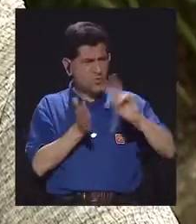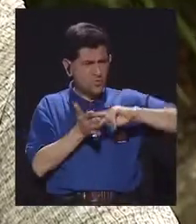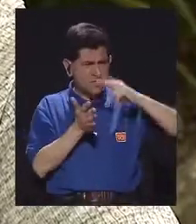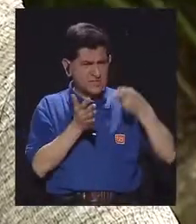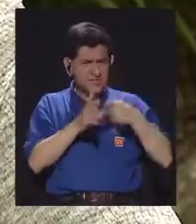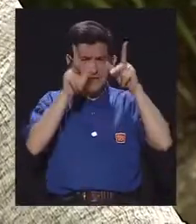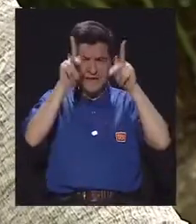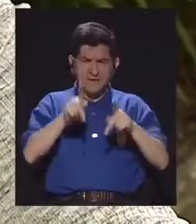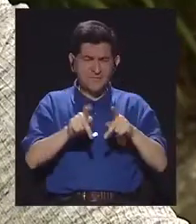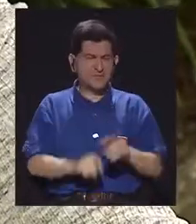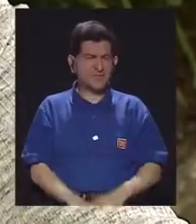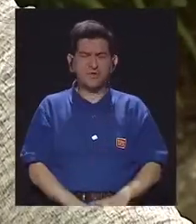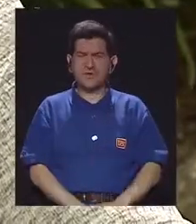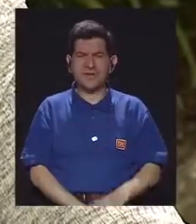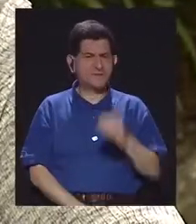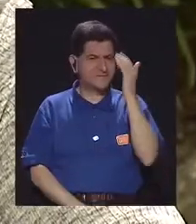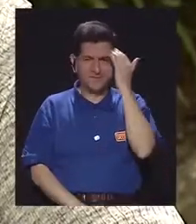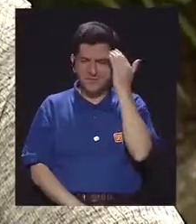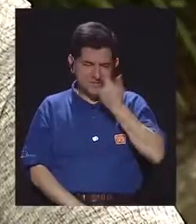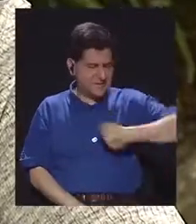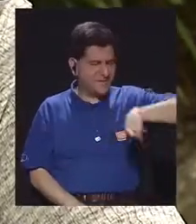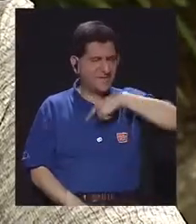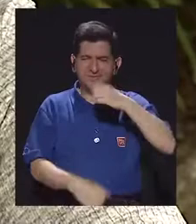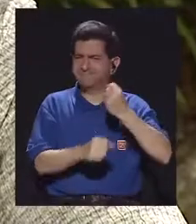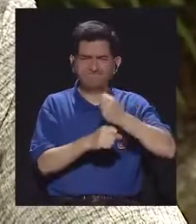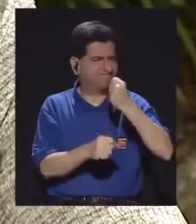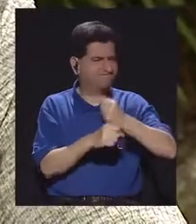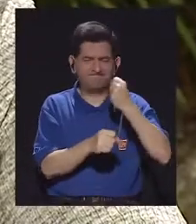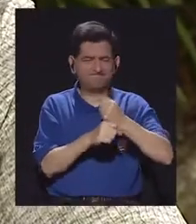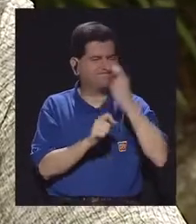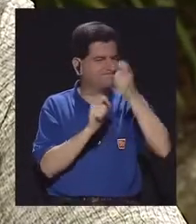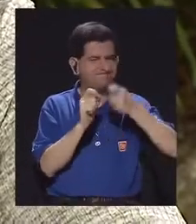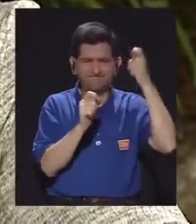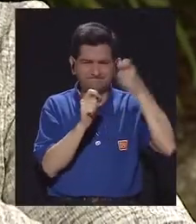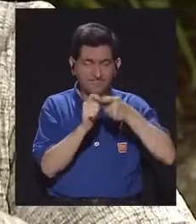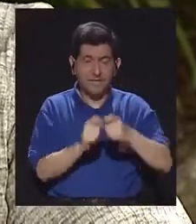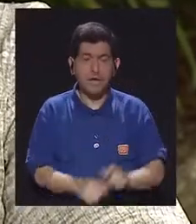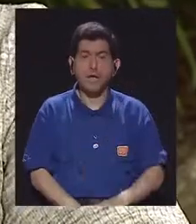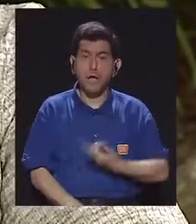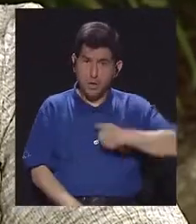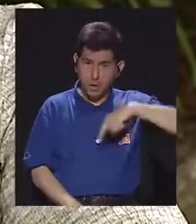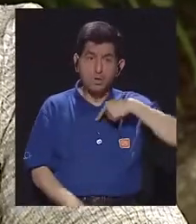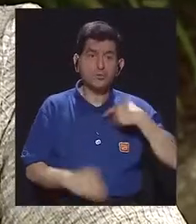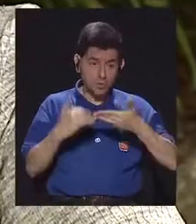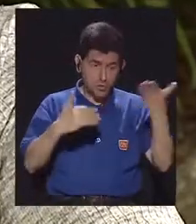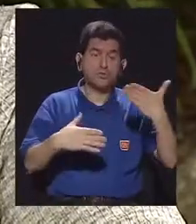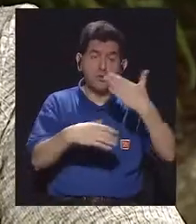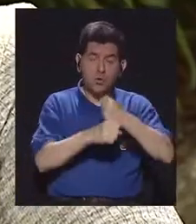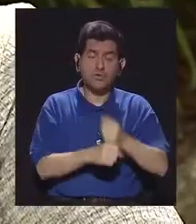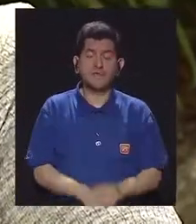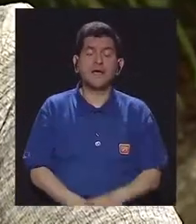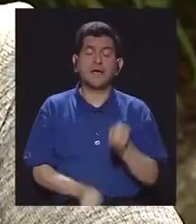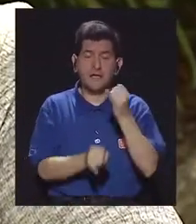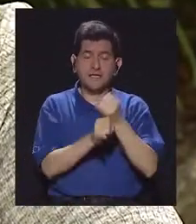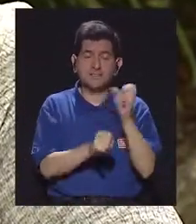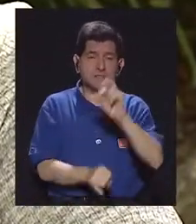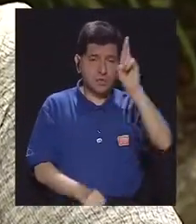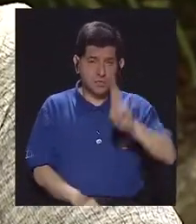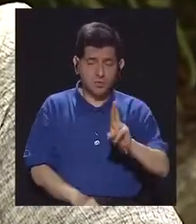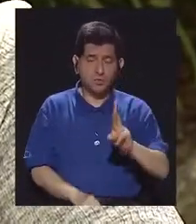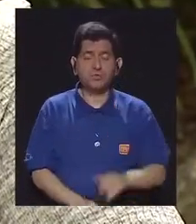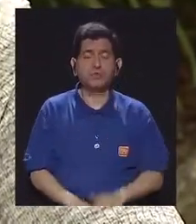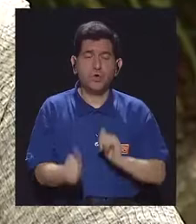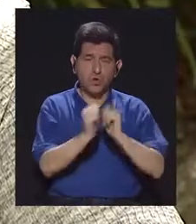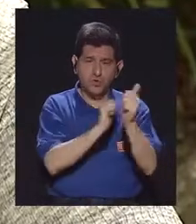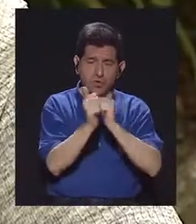porque a la gente no le está llegando lo que estamos haciendo. Uh-huh. Y no es que no hagamos cosas. Instituto Costarricense del Deporte y la